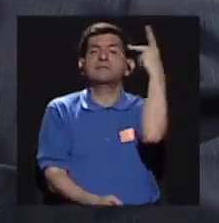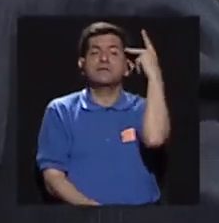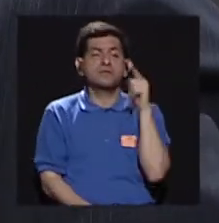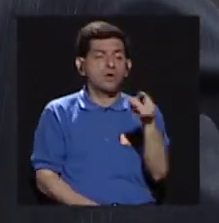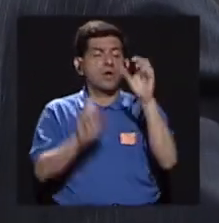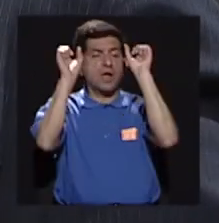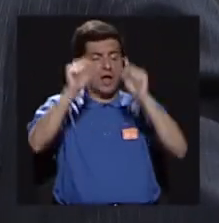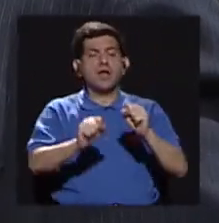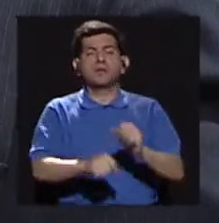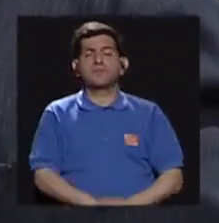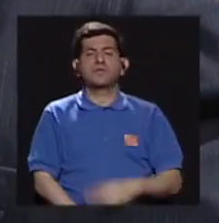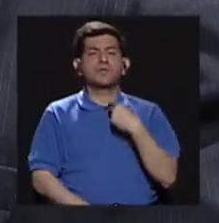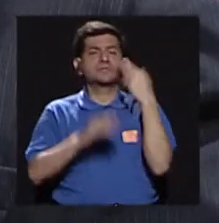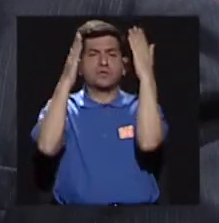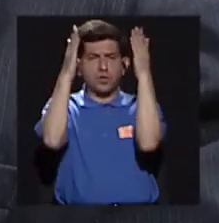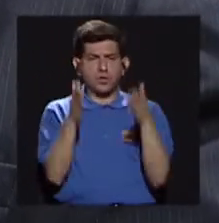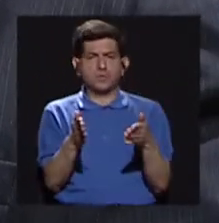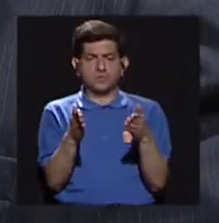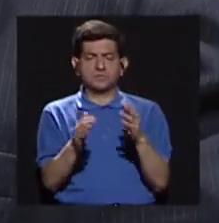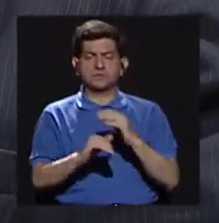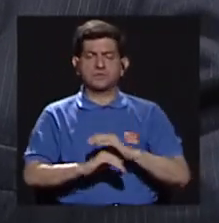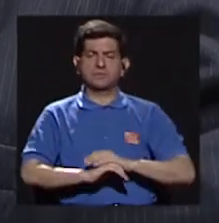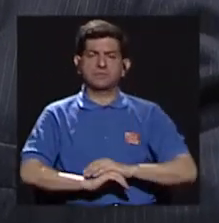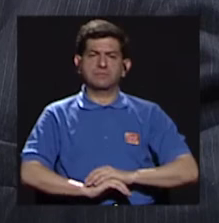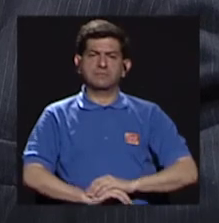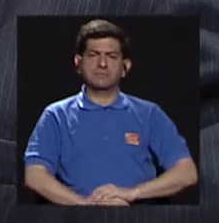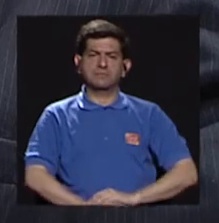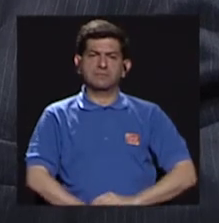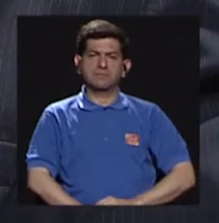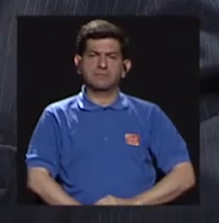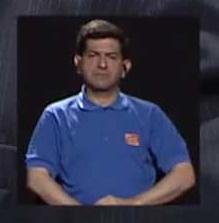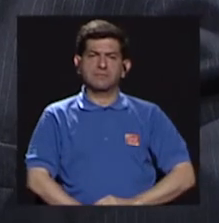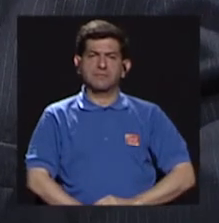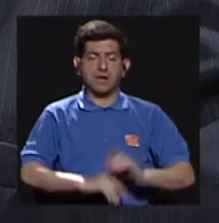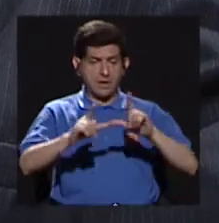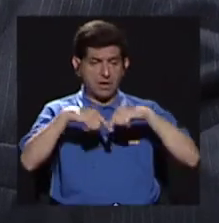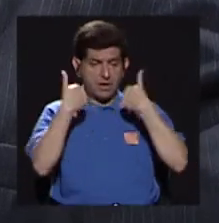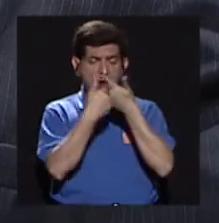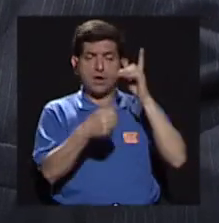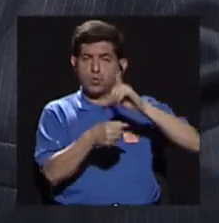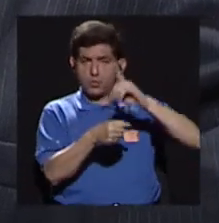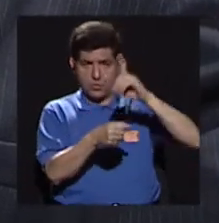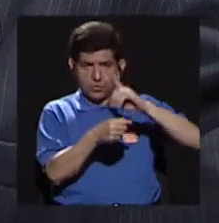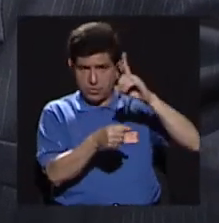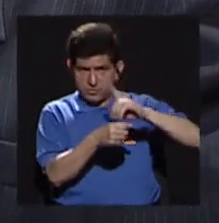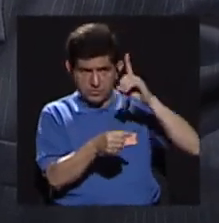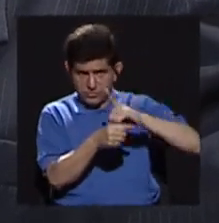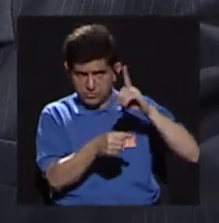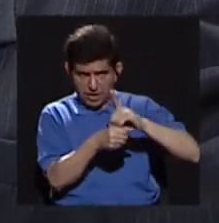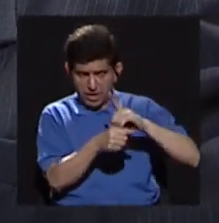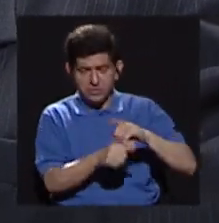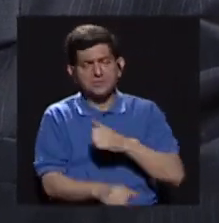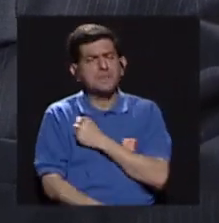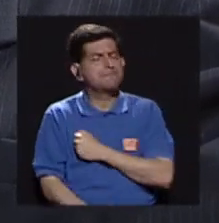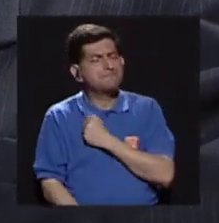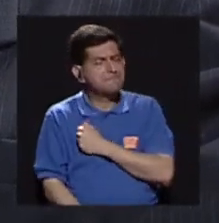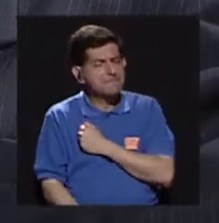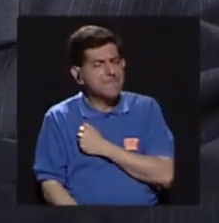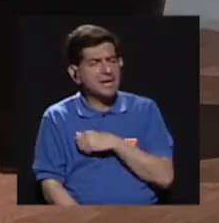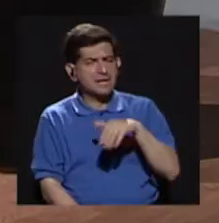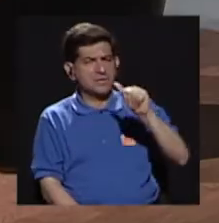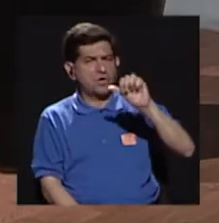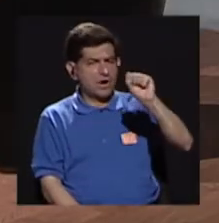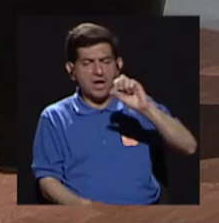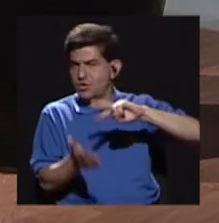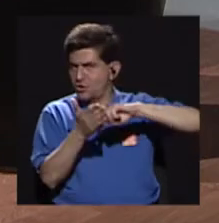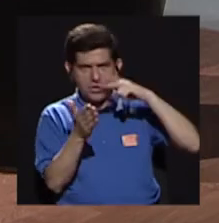servir de interlocutor y la fracción parlamentaria lo que perdón alberto lo que